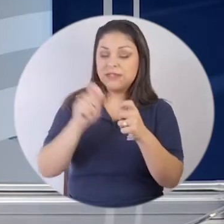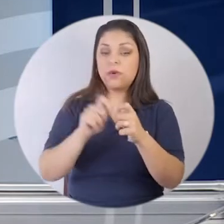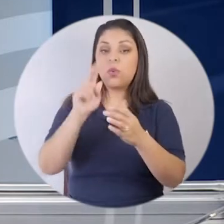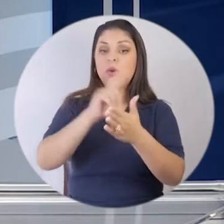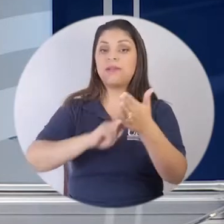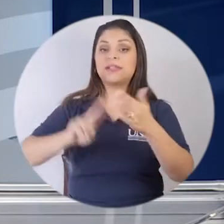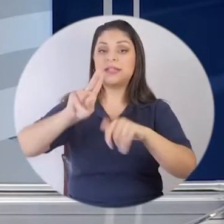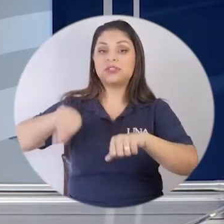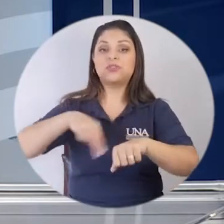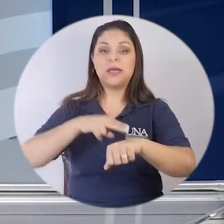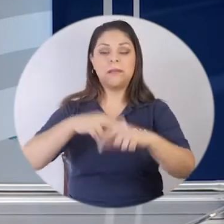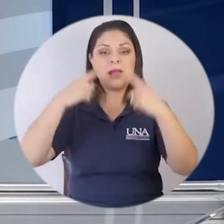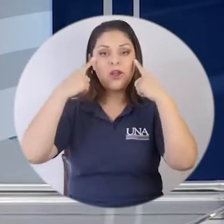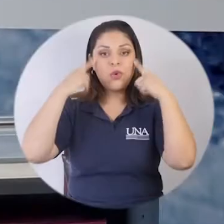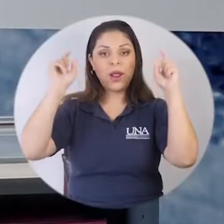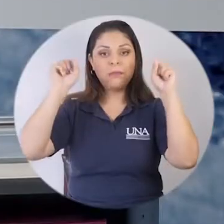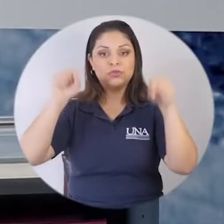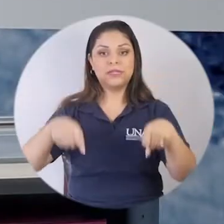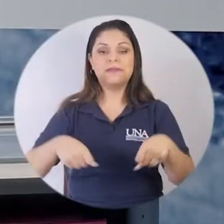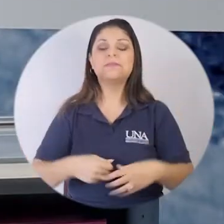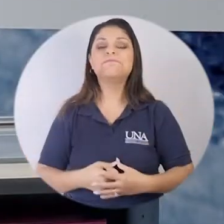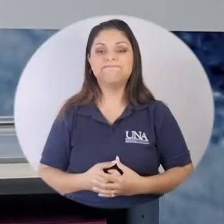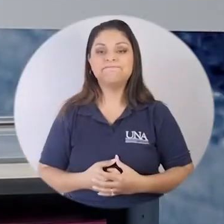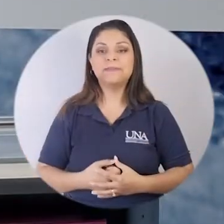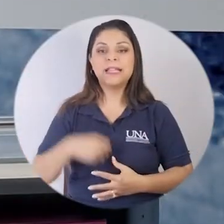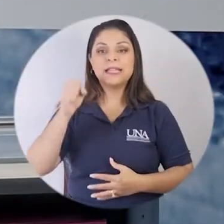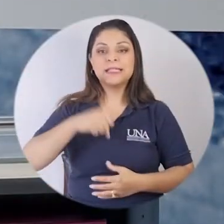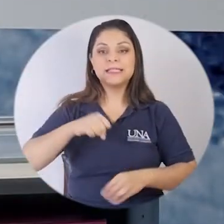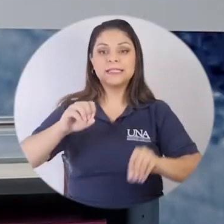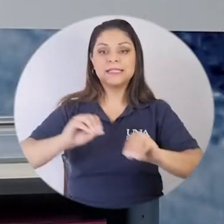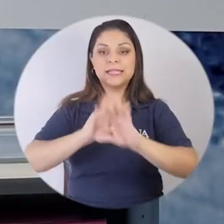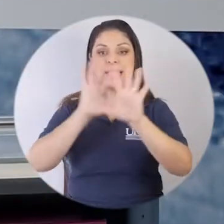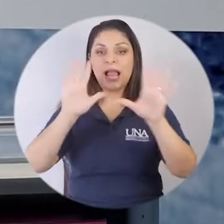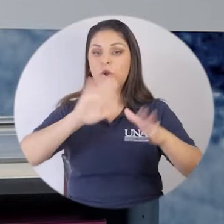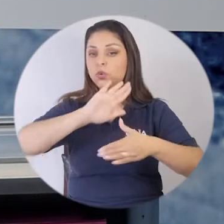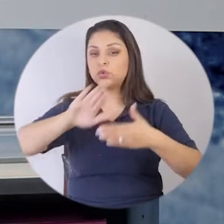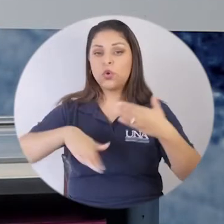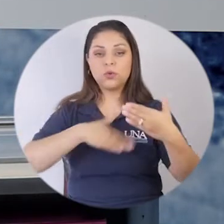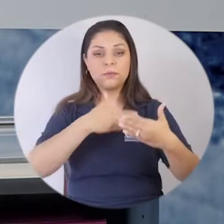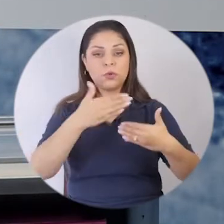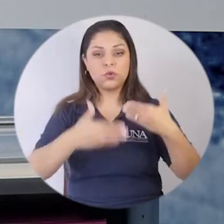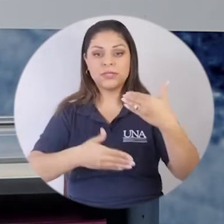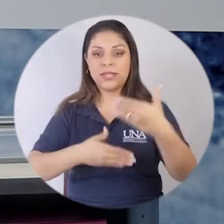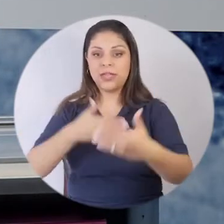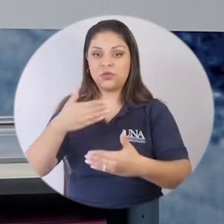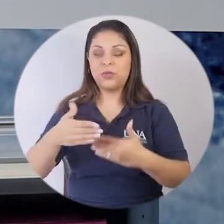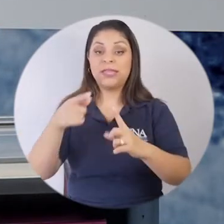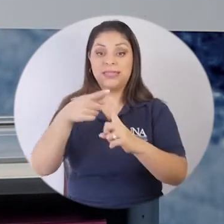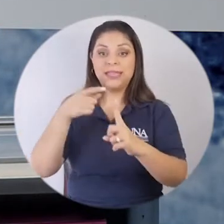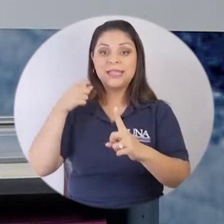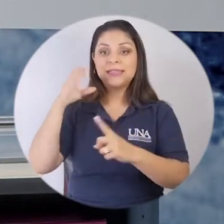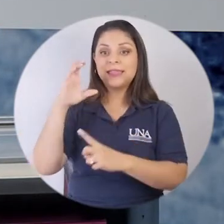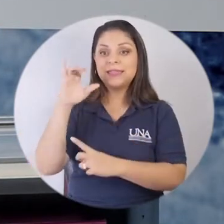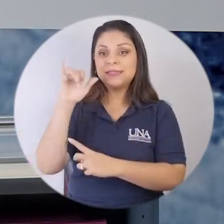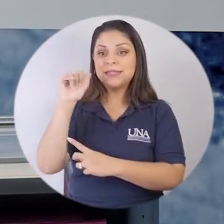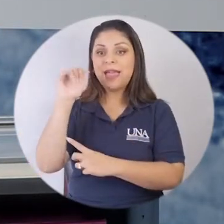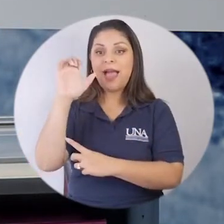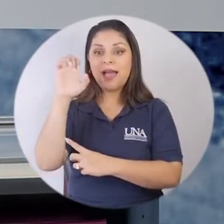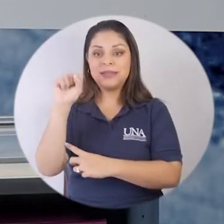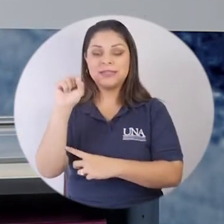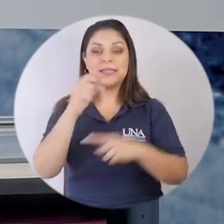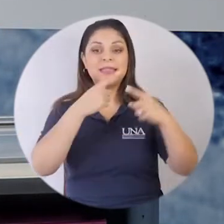Universidad Nacional para hacerlo posible. Claro, sí, los mismos procesos, todos, desde el proceso de admisión, inclusive de las ciudades y los diferentes